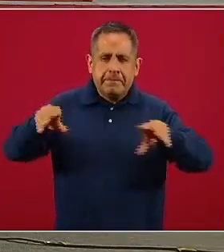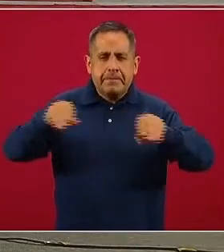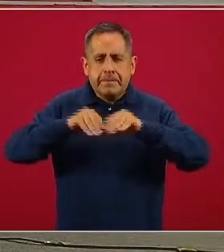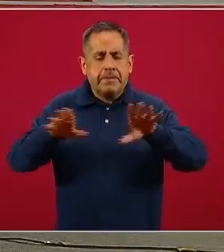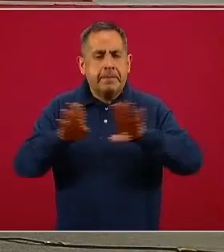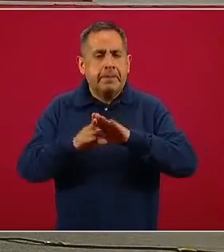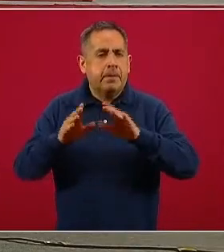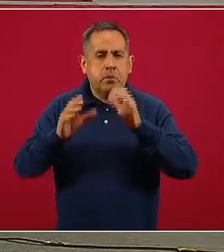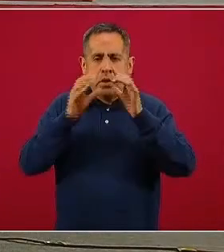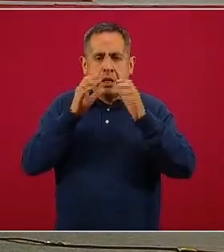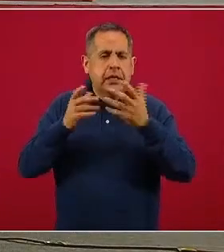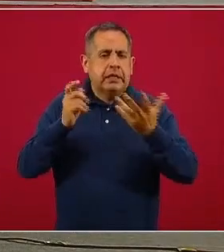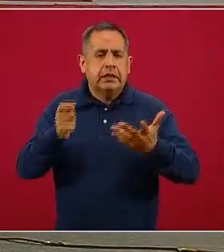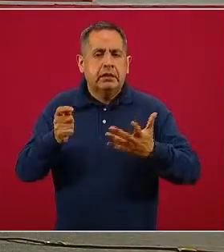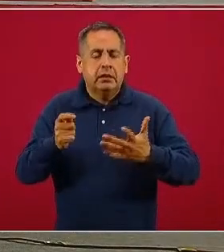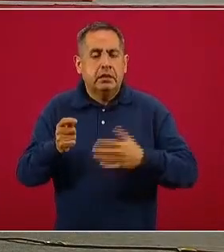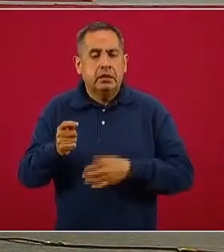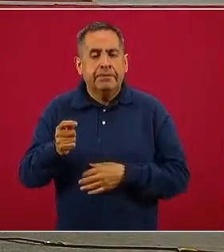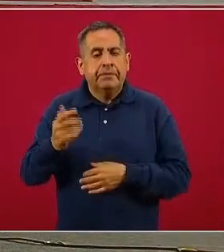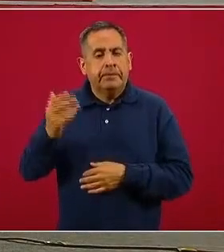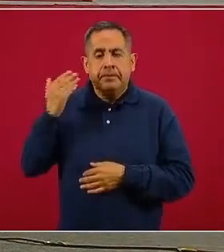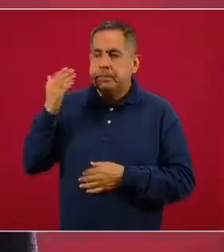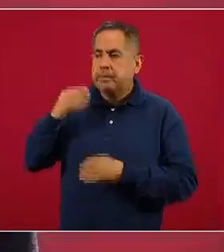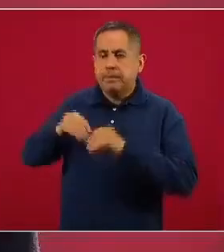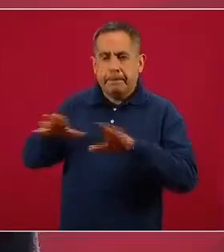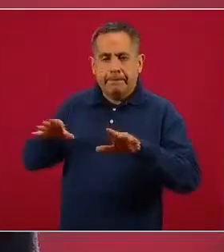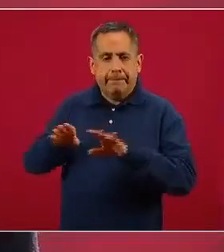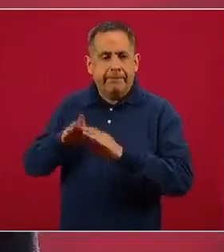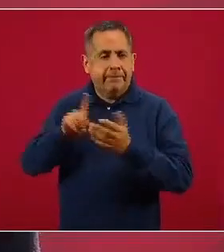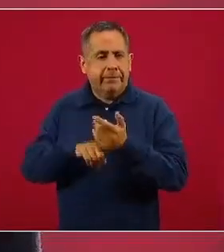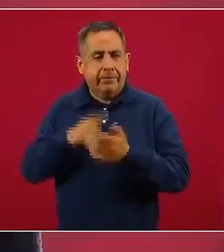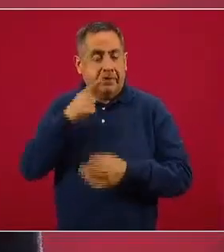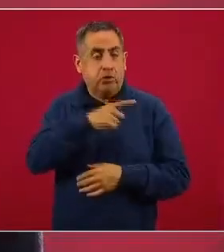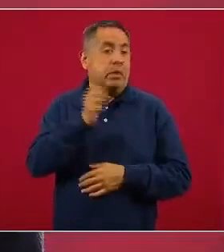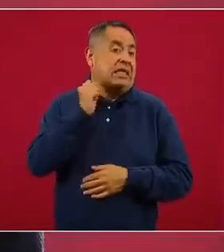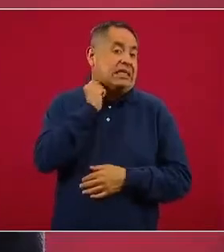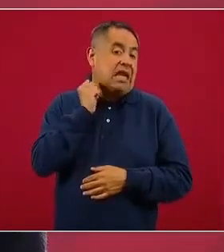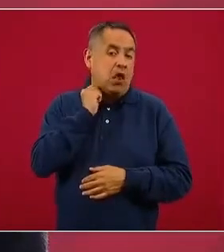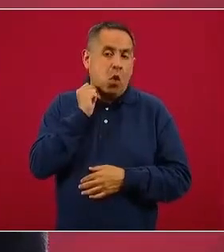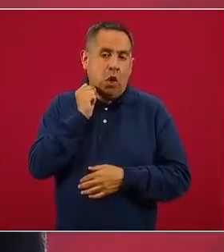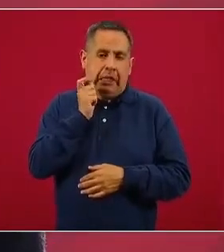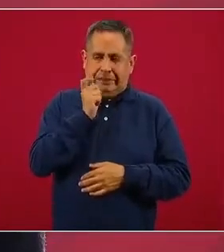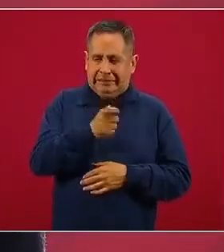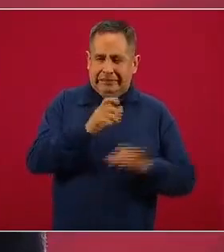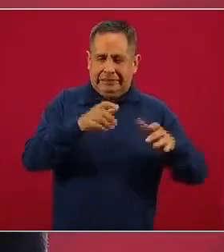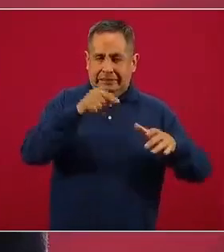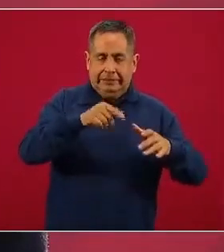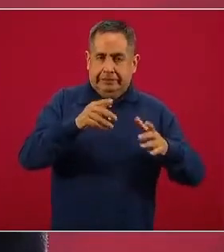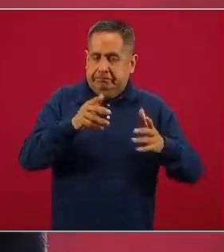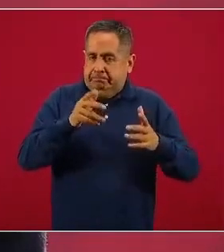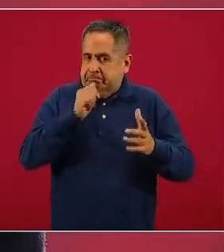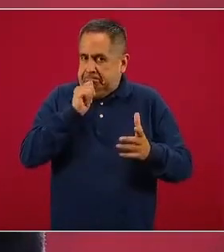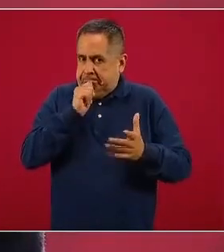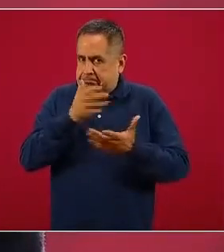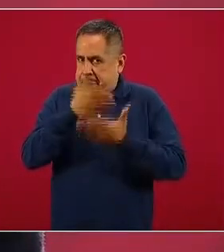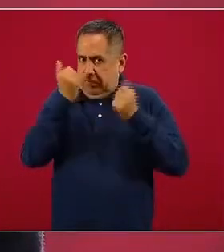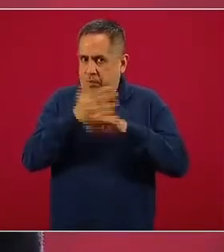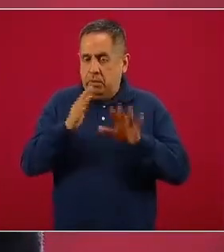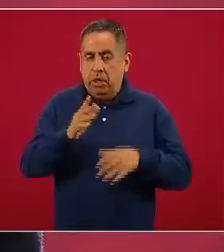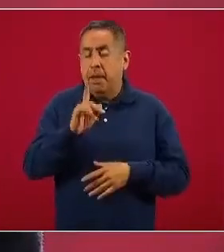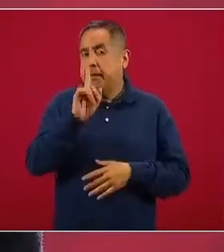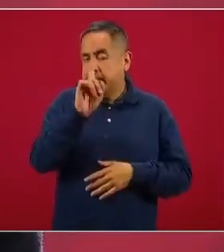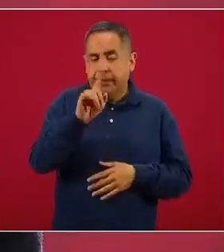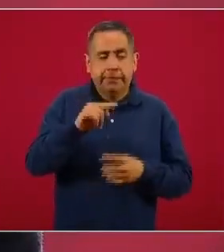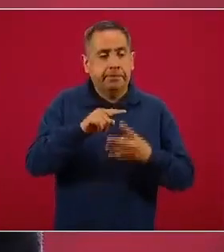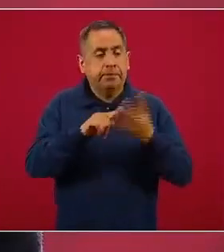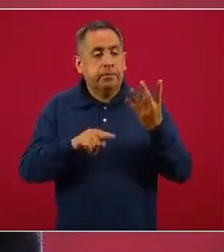de comunicación que han estado publicando en relación al evento del Senado, de entrada el primer punto que tenemos es que muchos